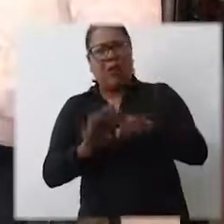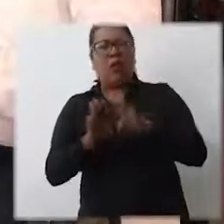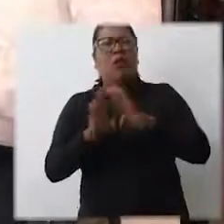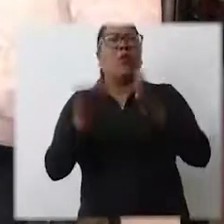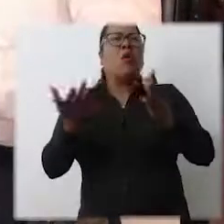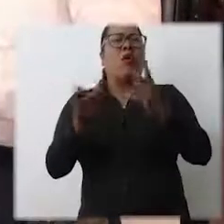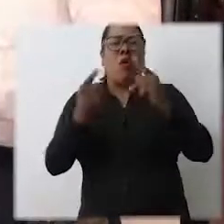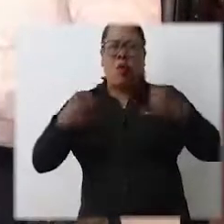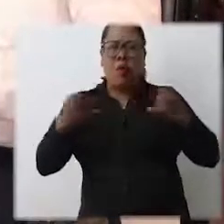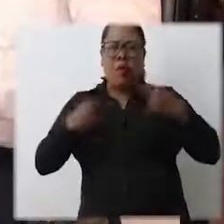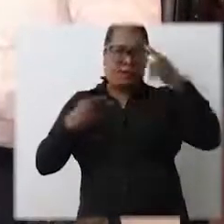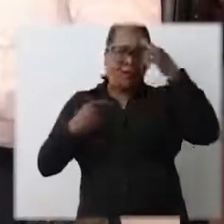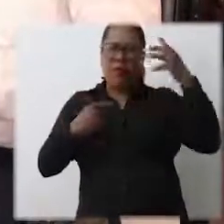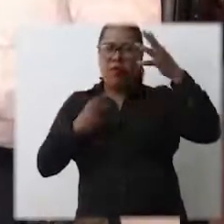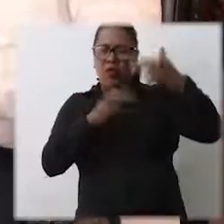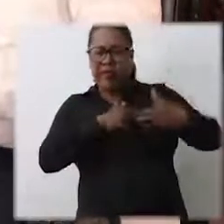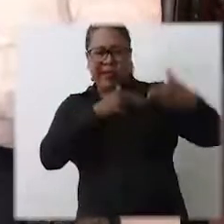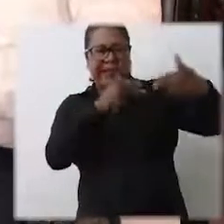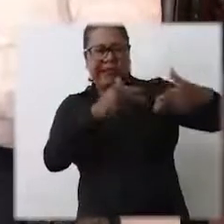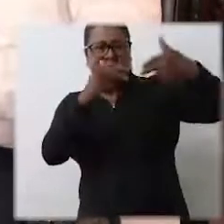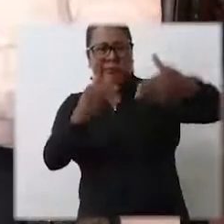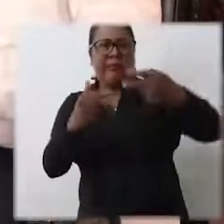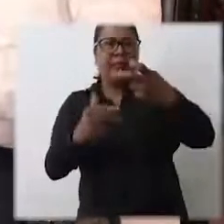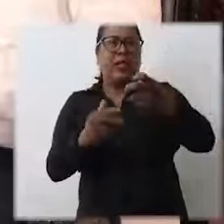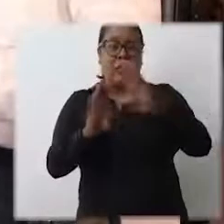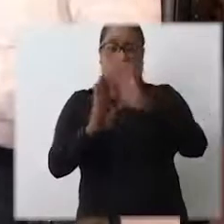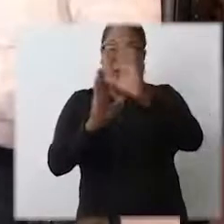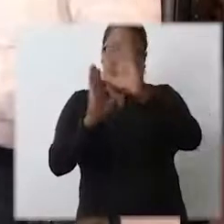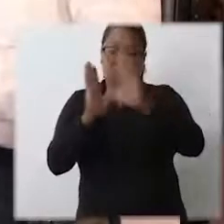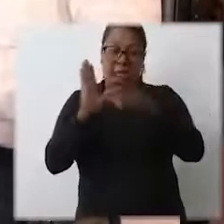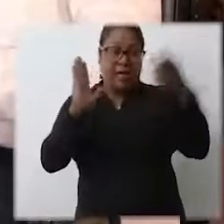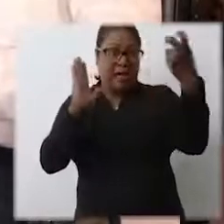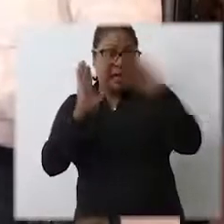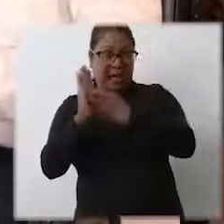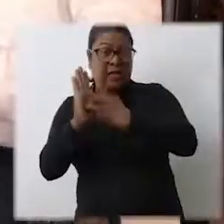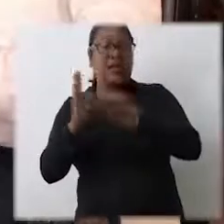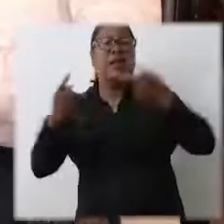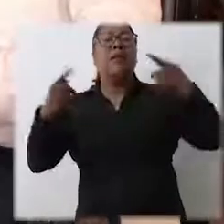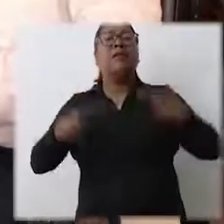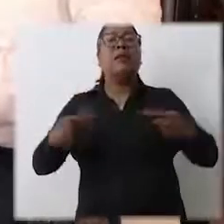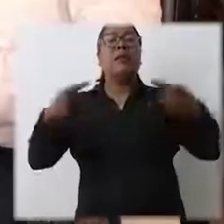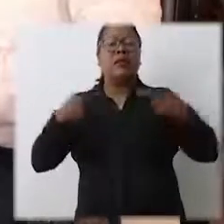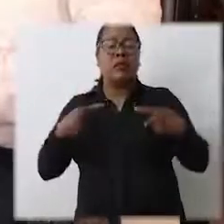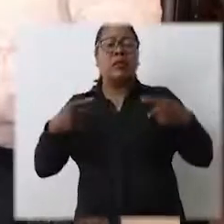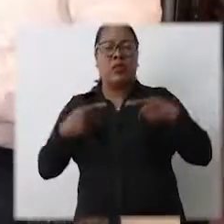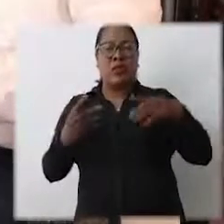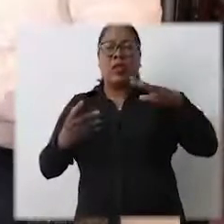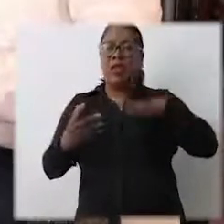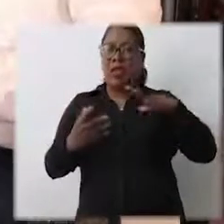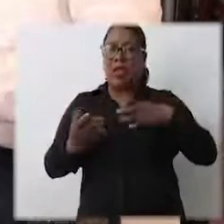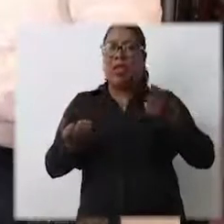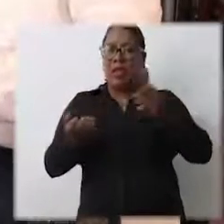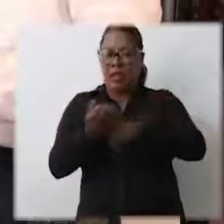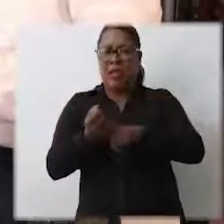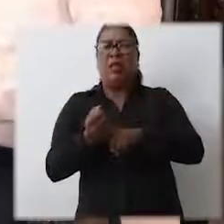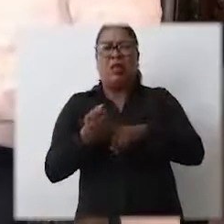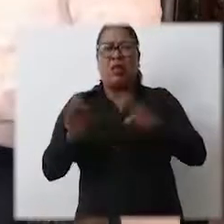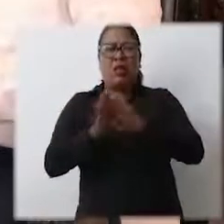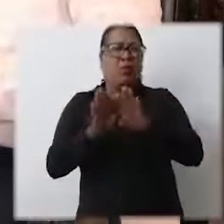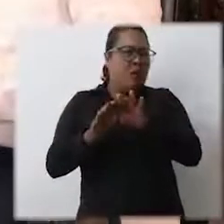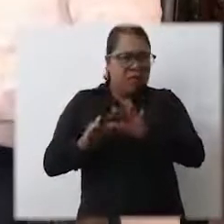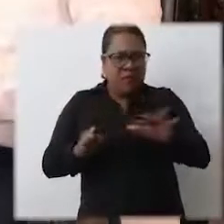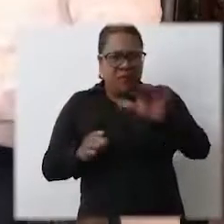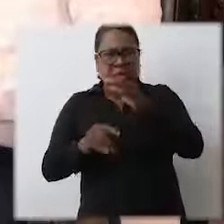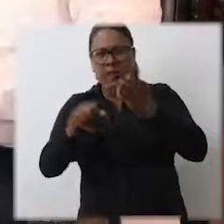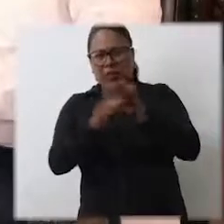sirven como parámetros de actuación que dotan a todos por igual de seguridad y certeza jurídica para buscar el